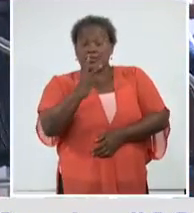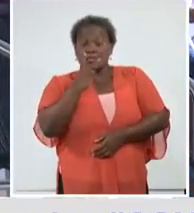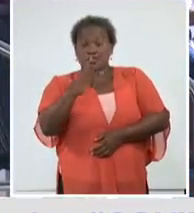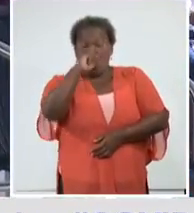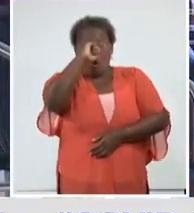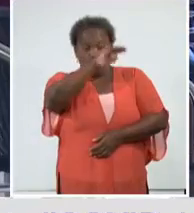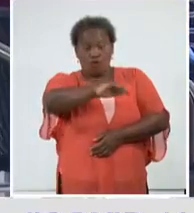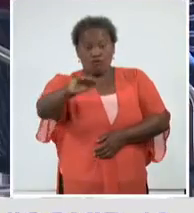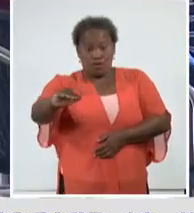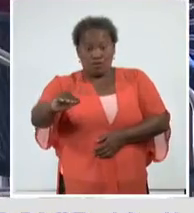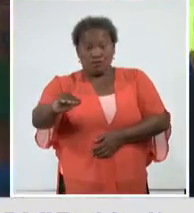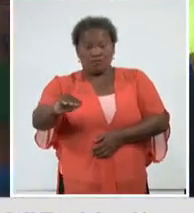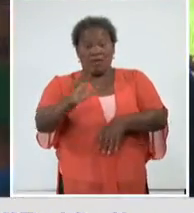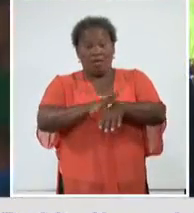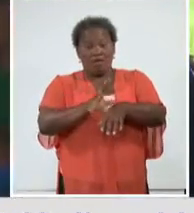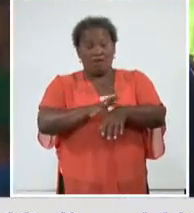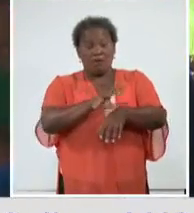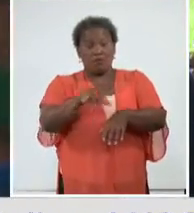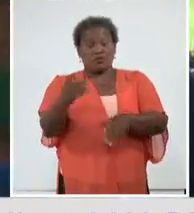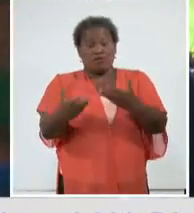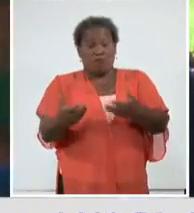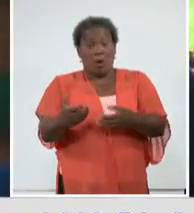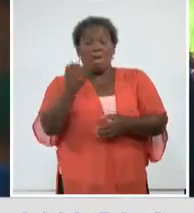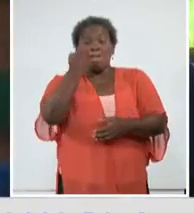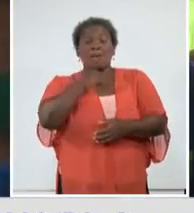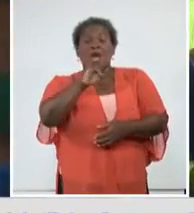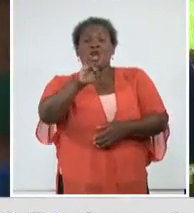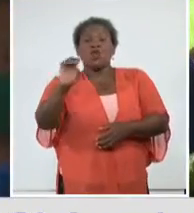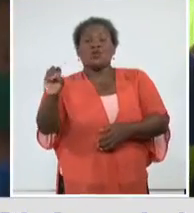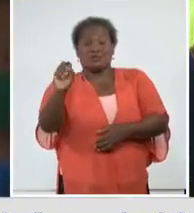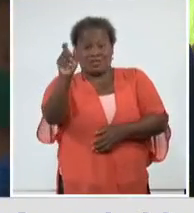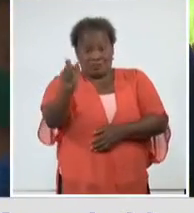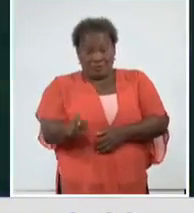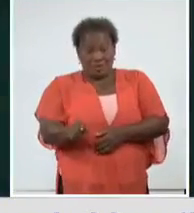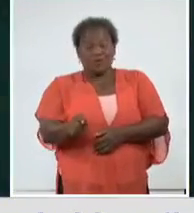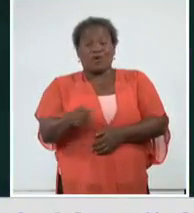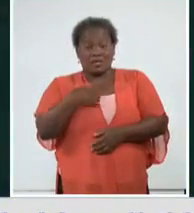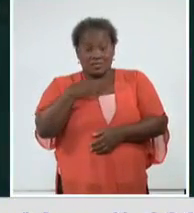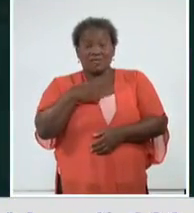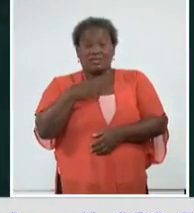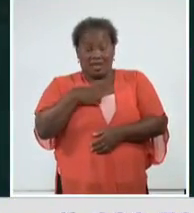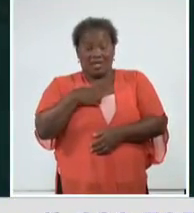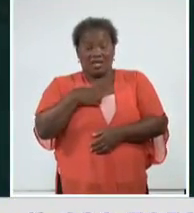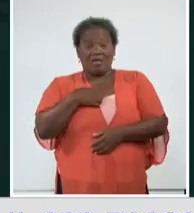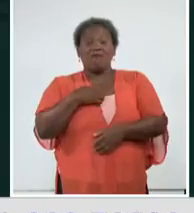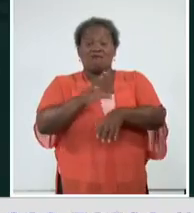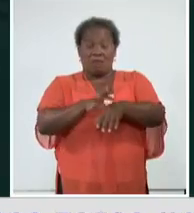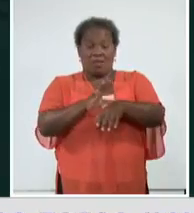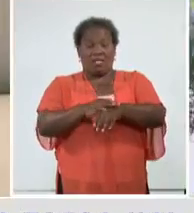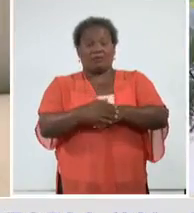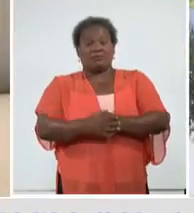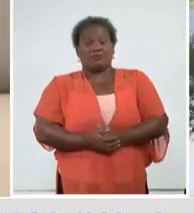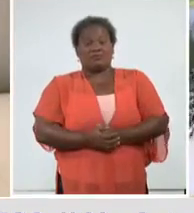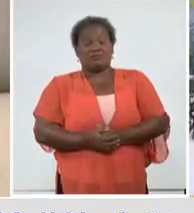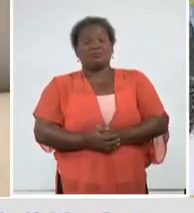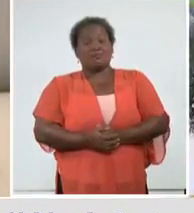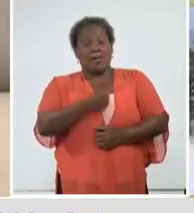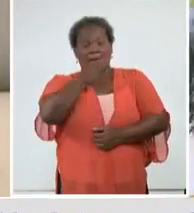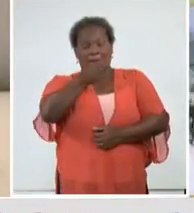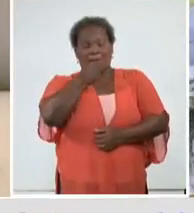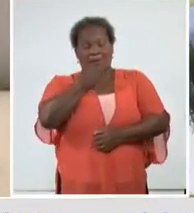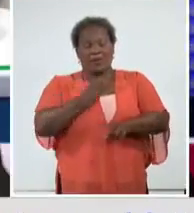que en Cienfuegos ya son más de 900 los que hoy padecen la letal enfermedad. Mayelín del Sol, Sistema Informativo de la